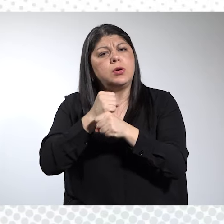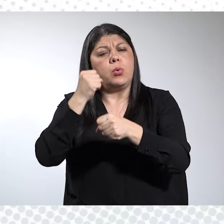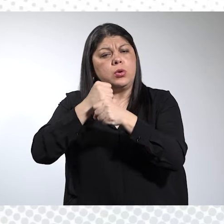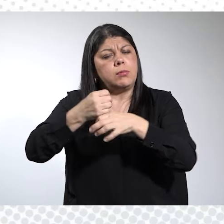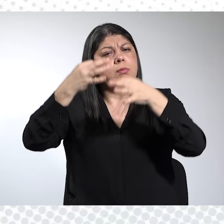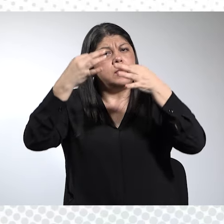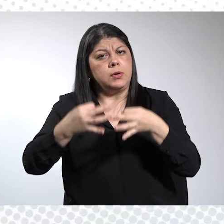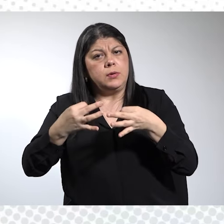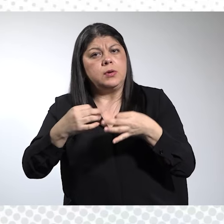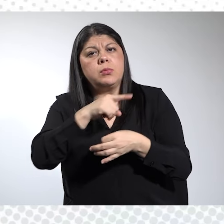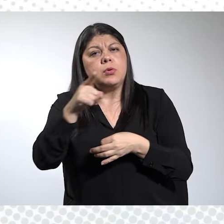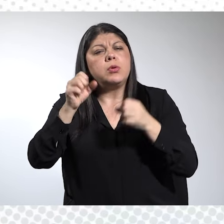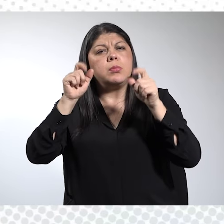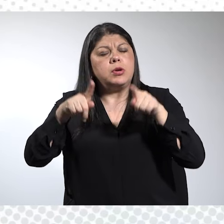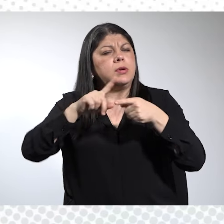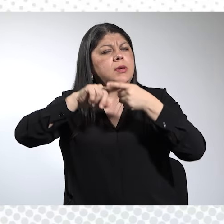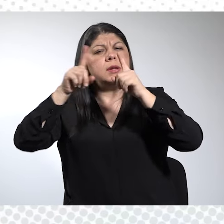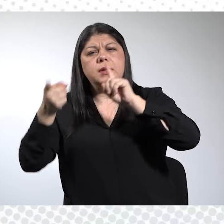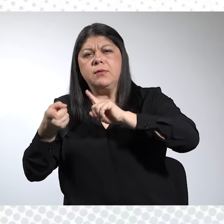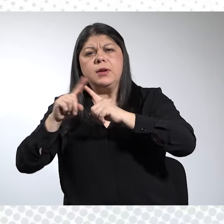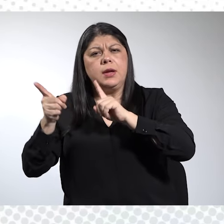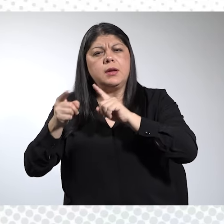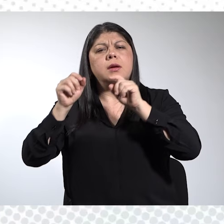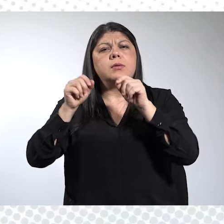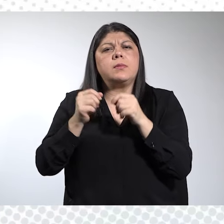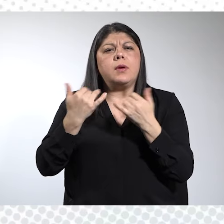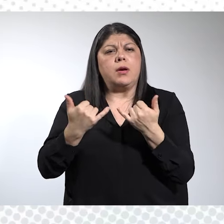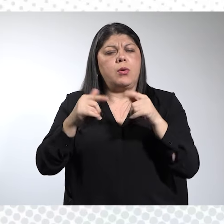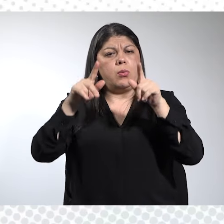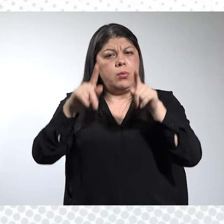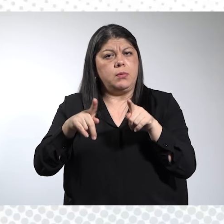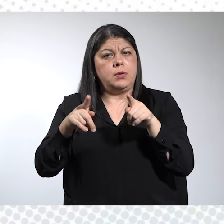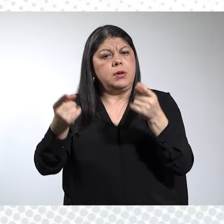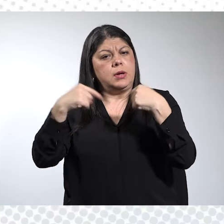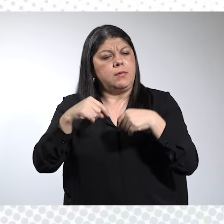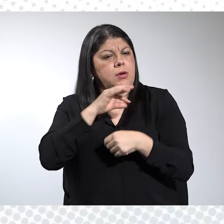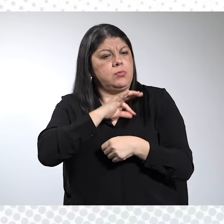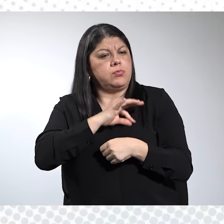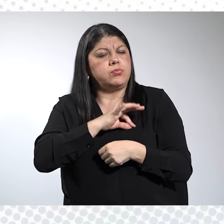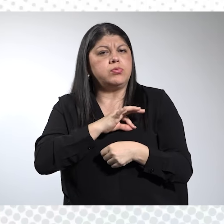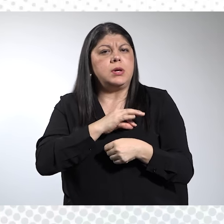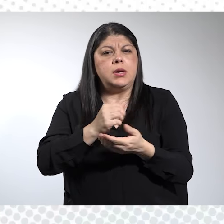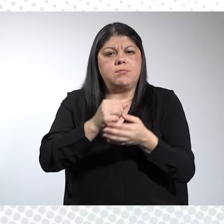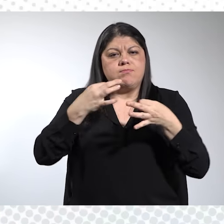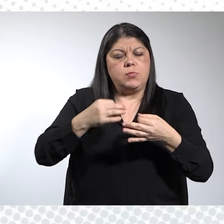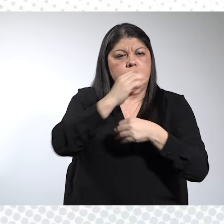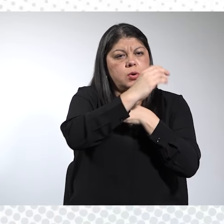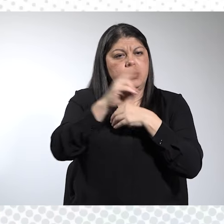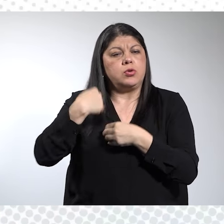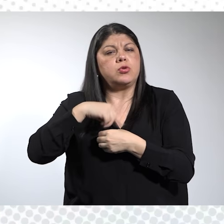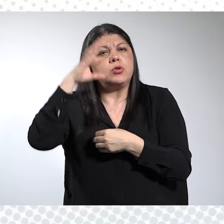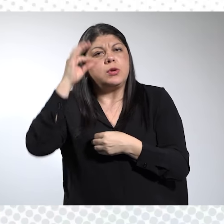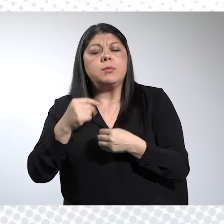garantizar un trabajo digno, van a ser personas diferentes y vamos a tener una persona que viene a dignificar a Costa Rica. Creemos en que esto